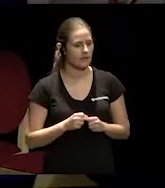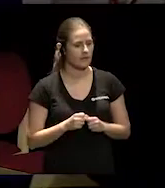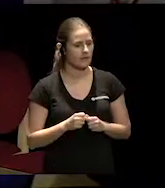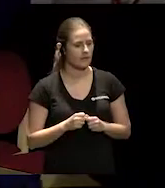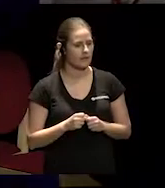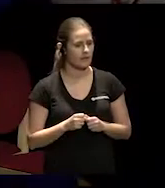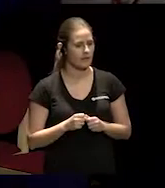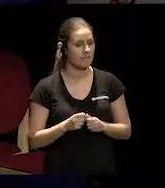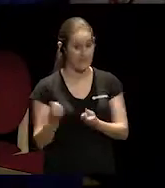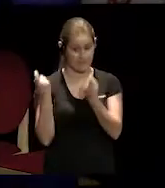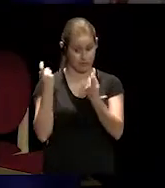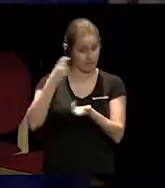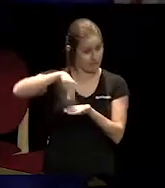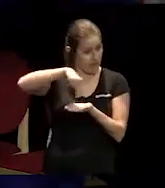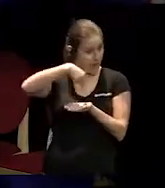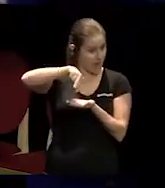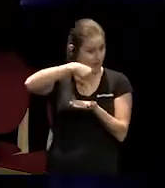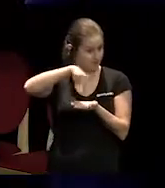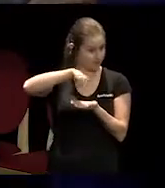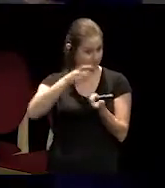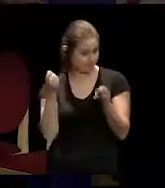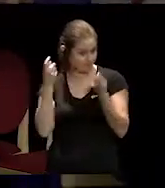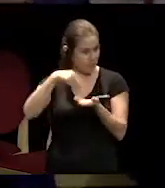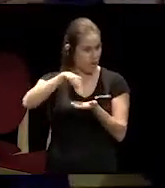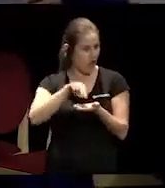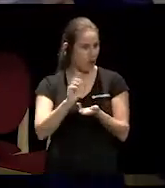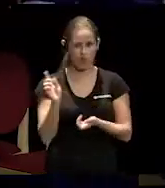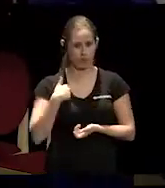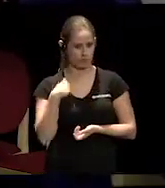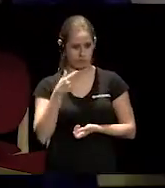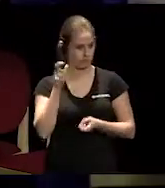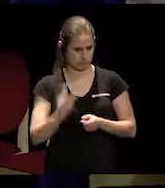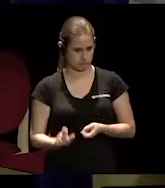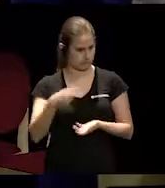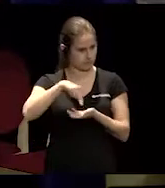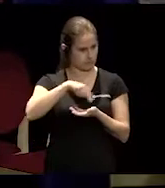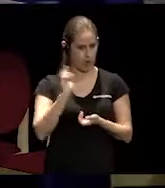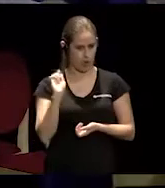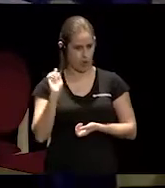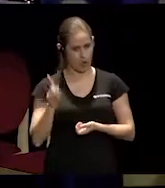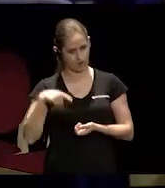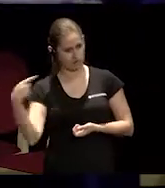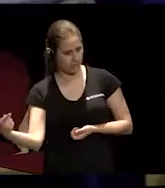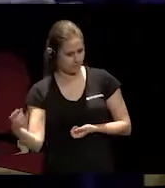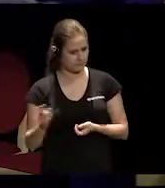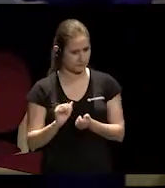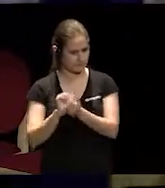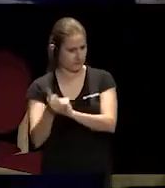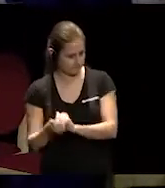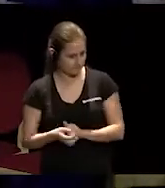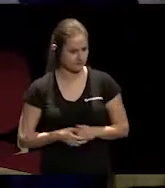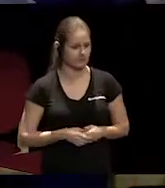Me ha enseñado a bailar. Estoy moviéndome. No soy yo, soy el que aparece en la imagen. ¿Qué